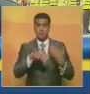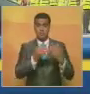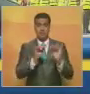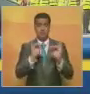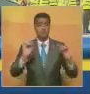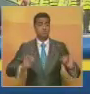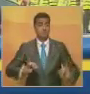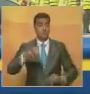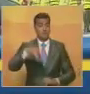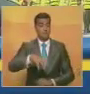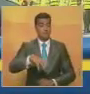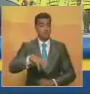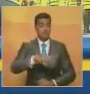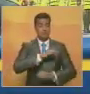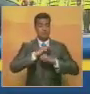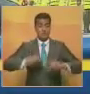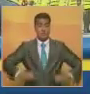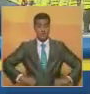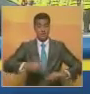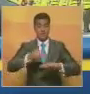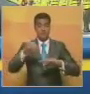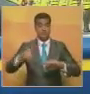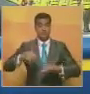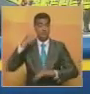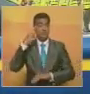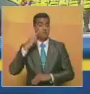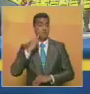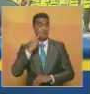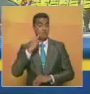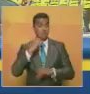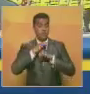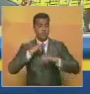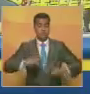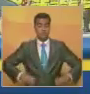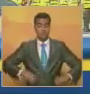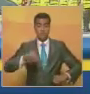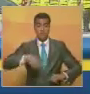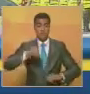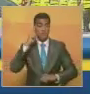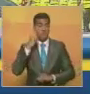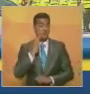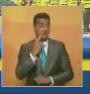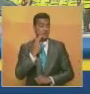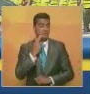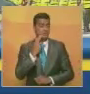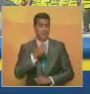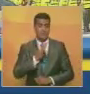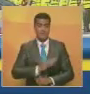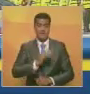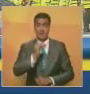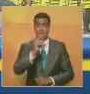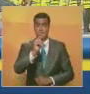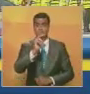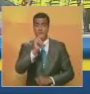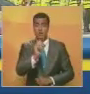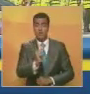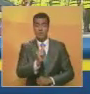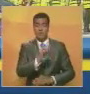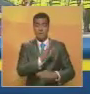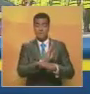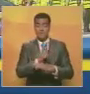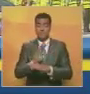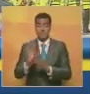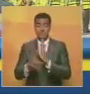del Estado, la Fuerza Armada Nacional Bolivariana, a través de la Guardia Nacional Bolivariana, se encuentra la ONA, Prevención del